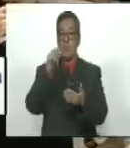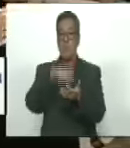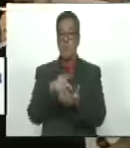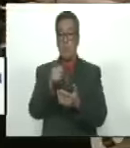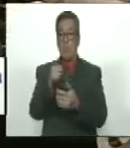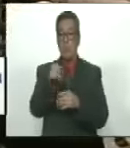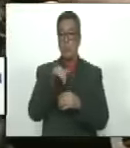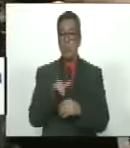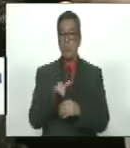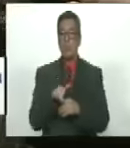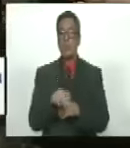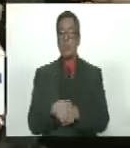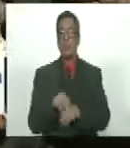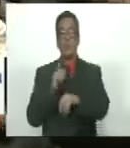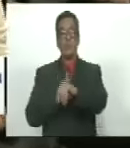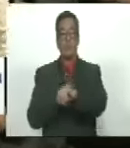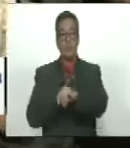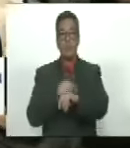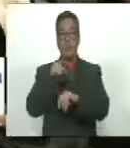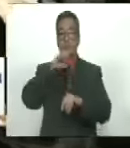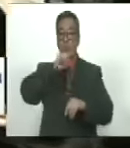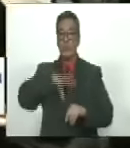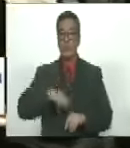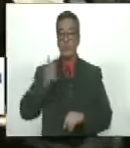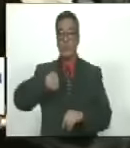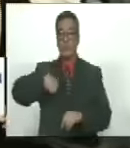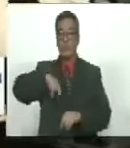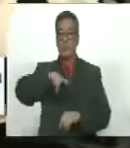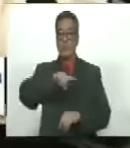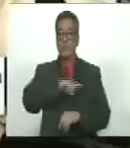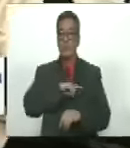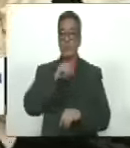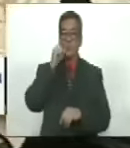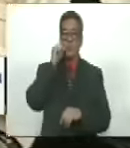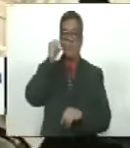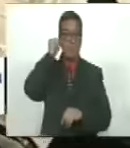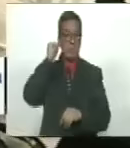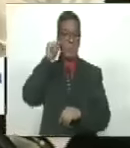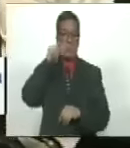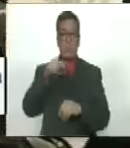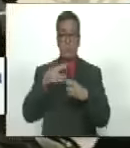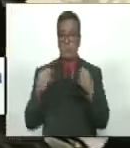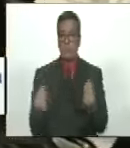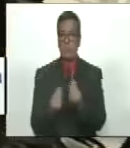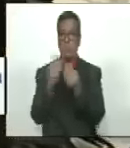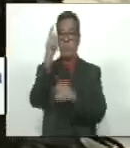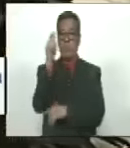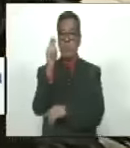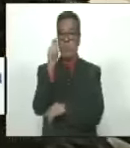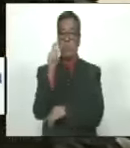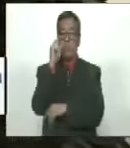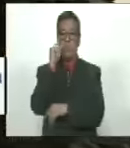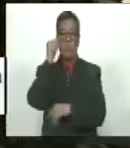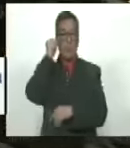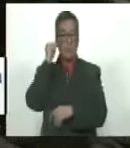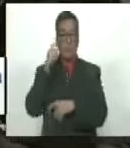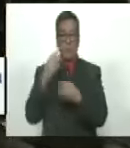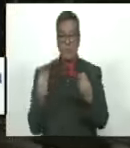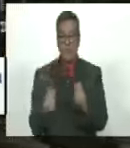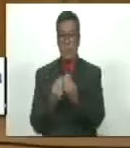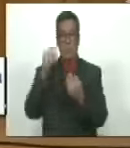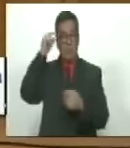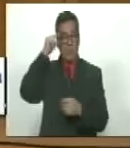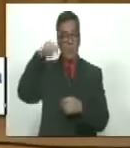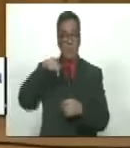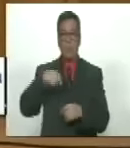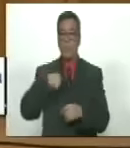en este periodo histórico para nosotros y para nosotras, y bueno, a todos los diputados y diputadas que nos acompañan.